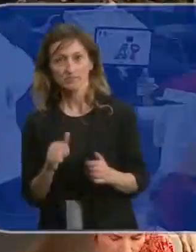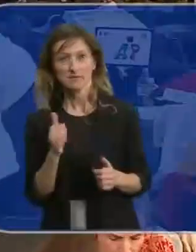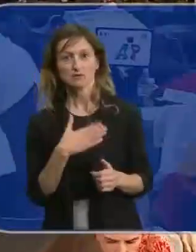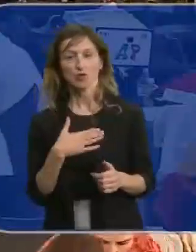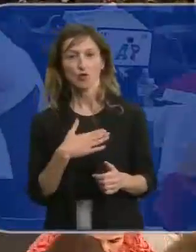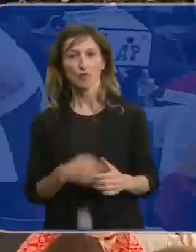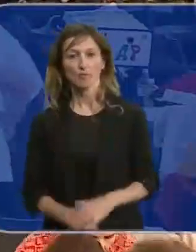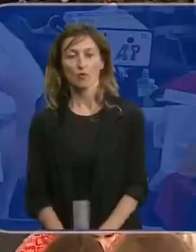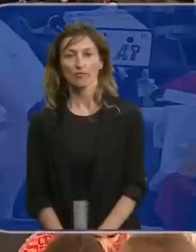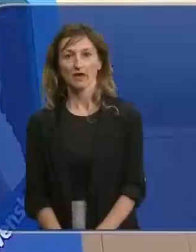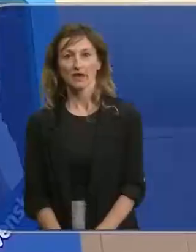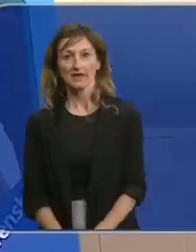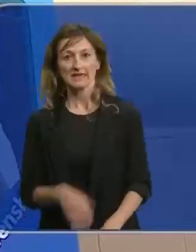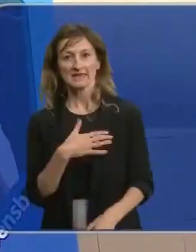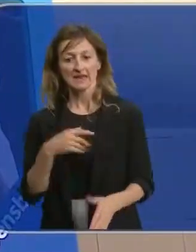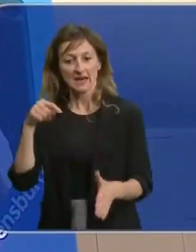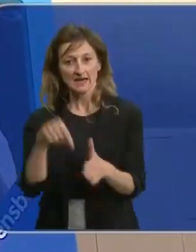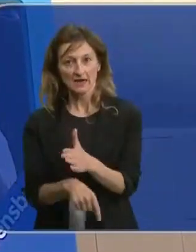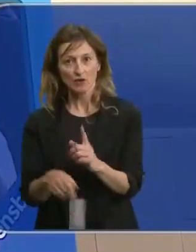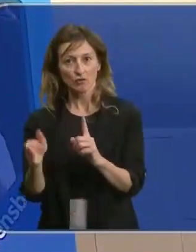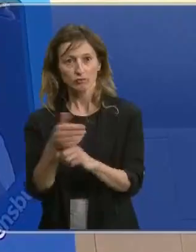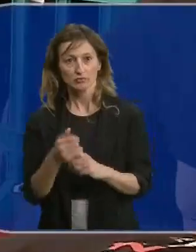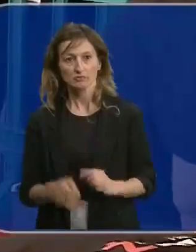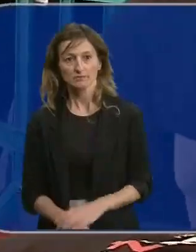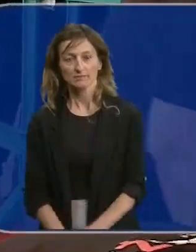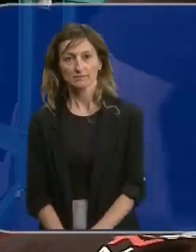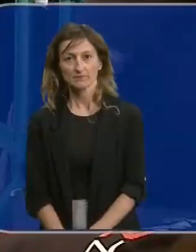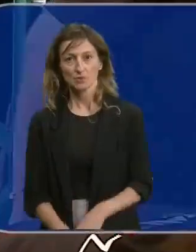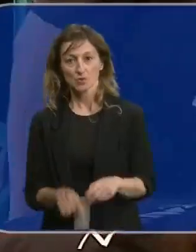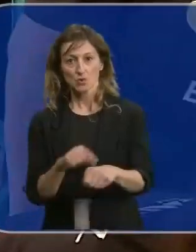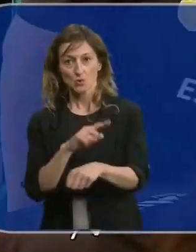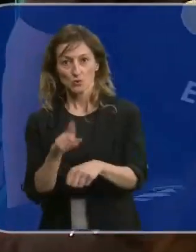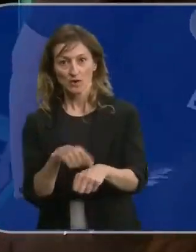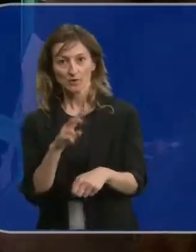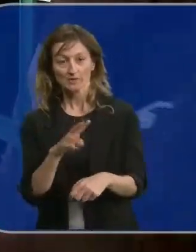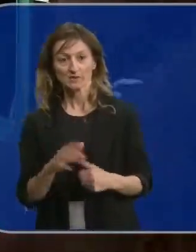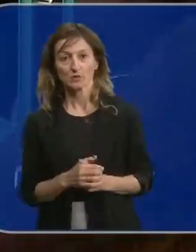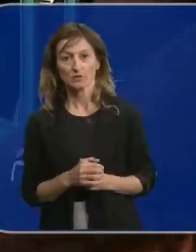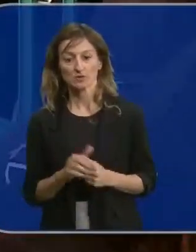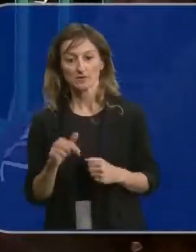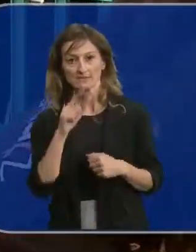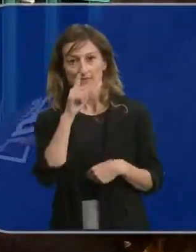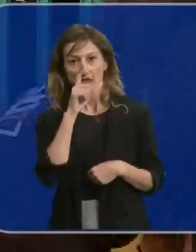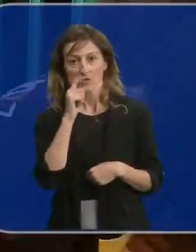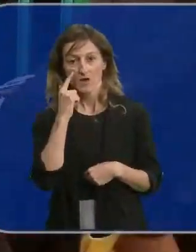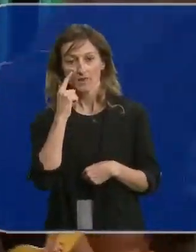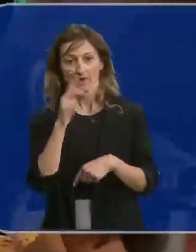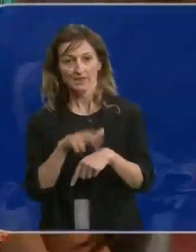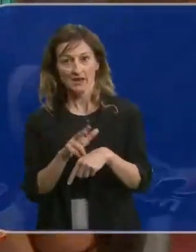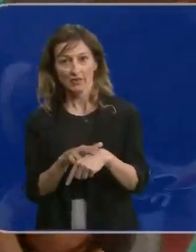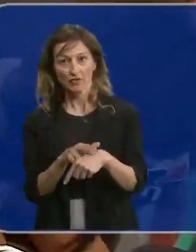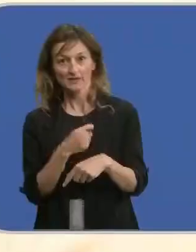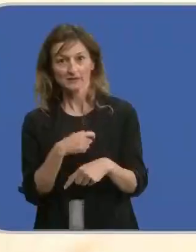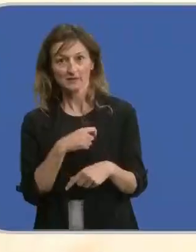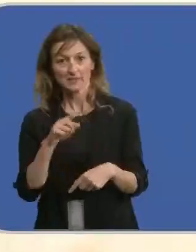estar más cómoda porque quieren batir el récord guines una hora 24 y este año vamos a intentar a ver si la delegación española